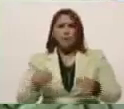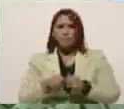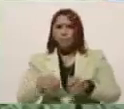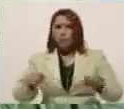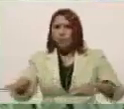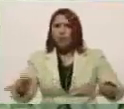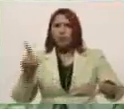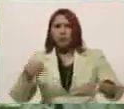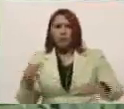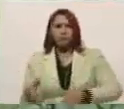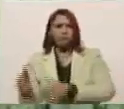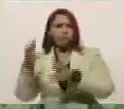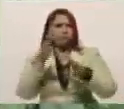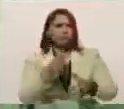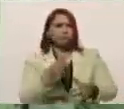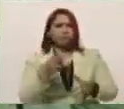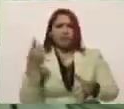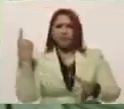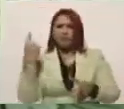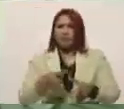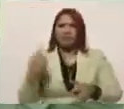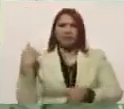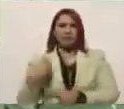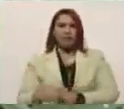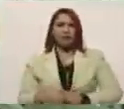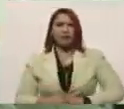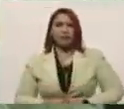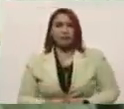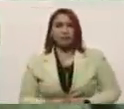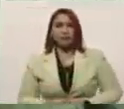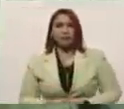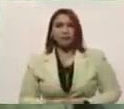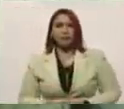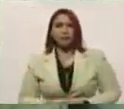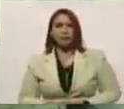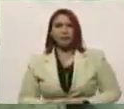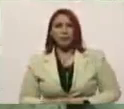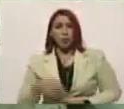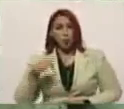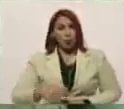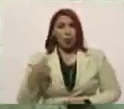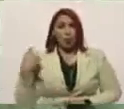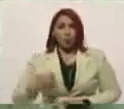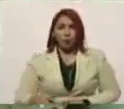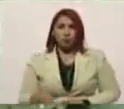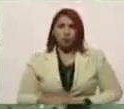las armas que tiene que tener. Hoy tenemos